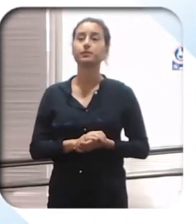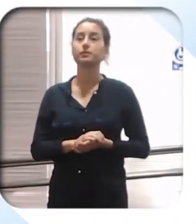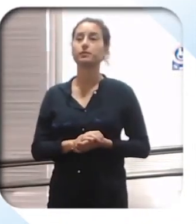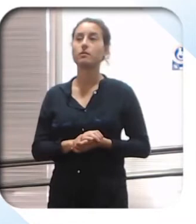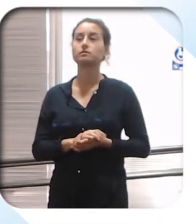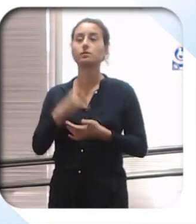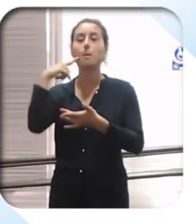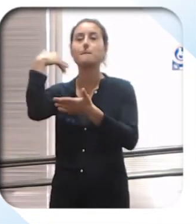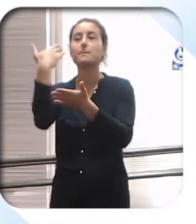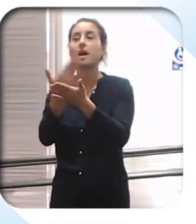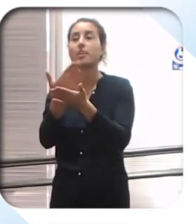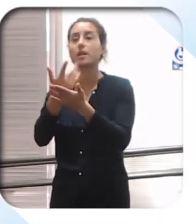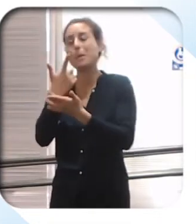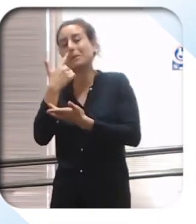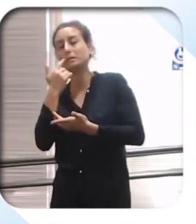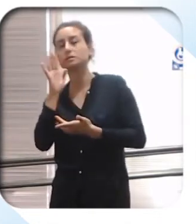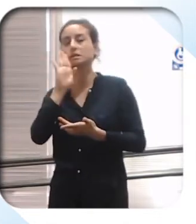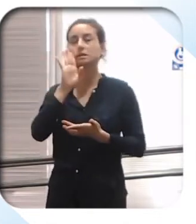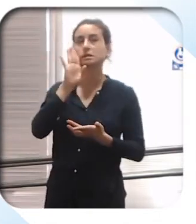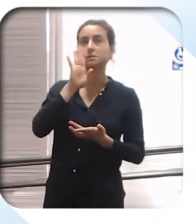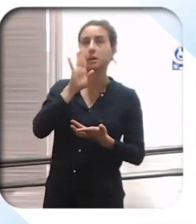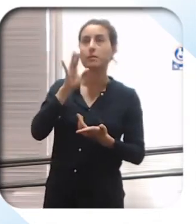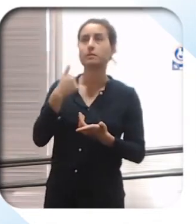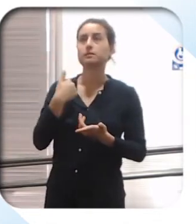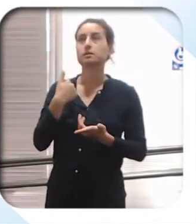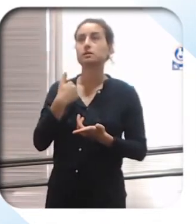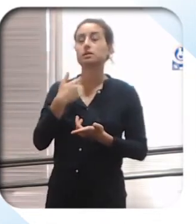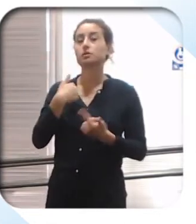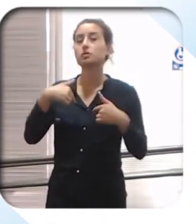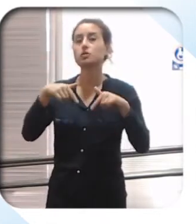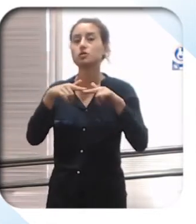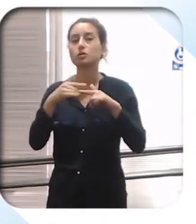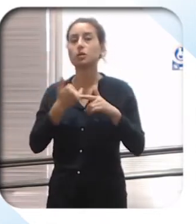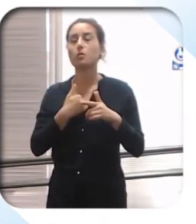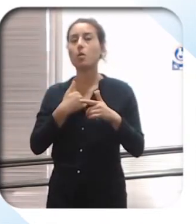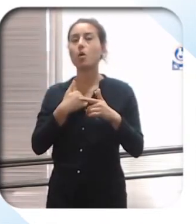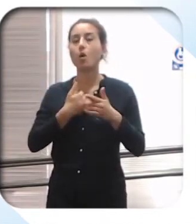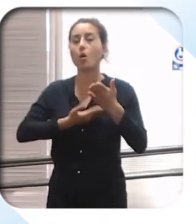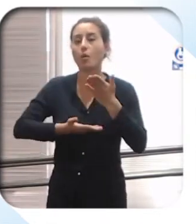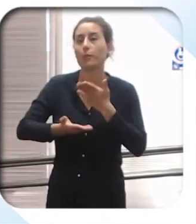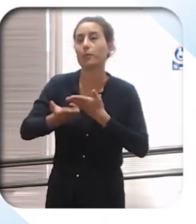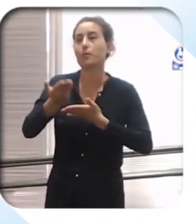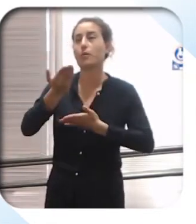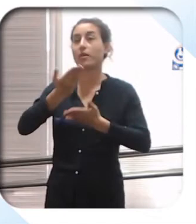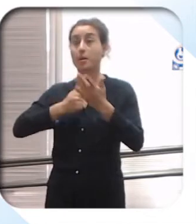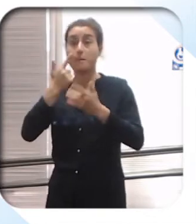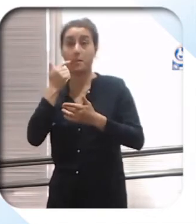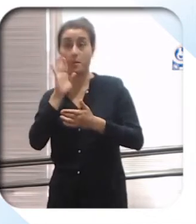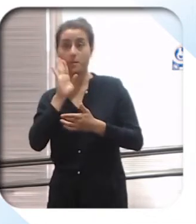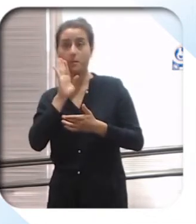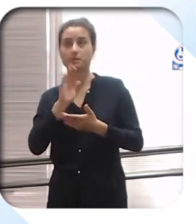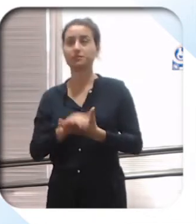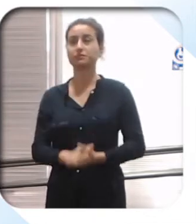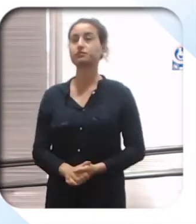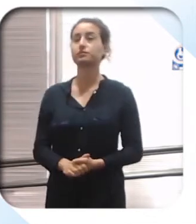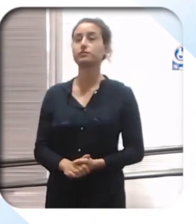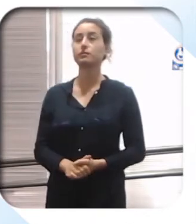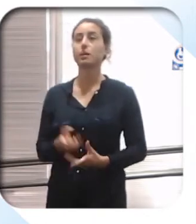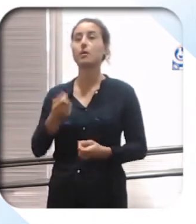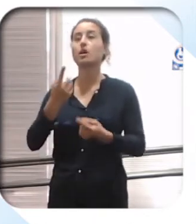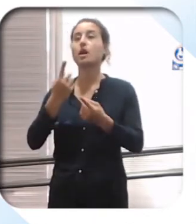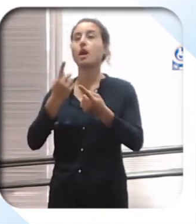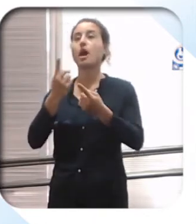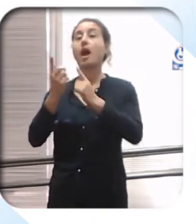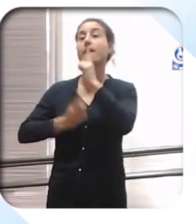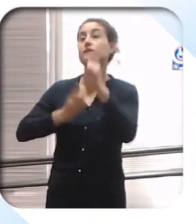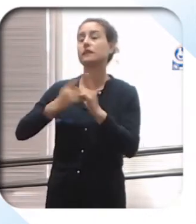los planteos de los papás, tenemos que hacer como un ida y venida con esos padres, ¿no? Porque a veces